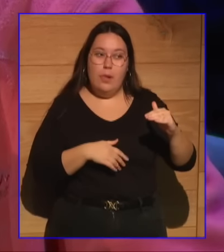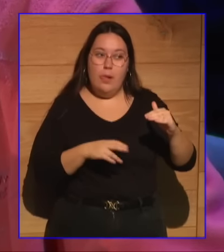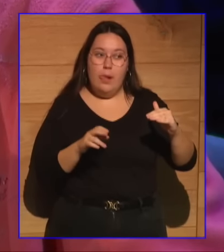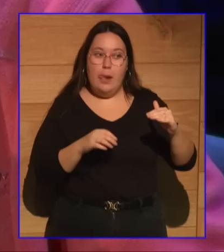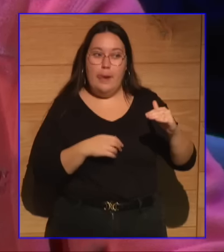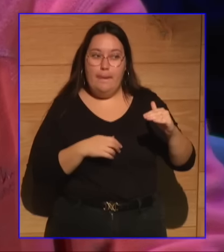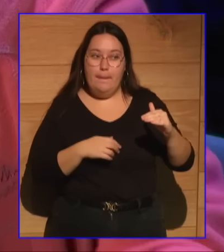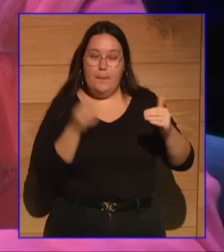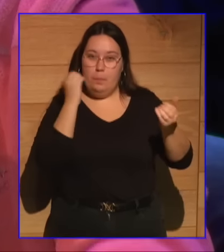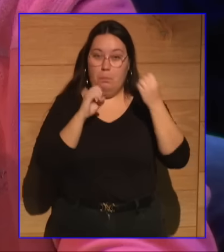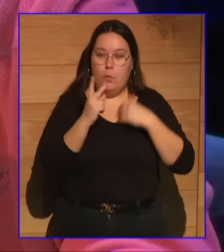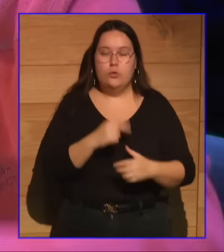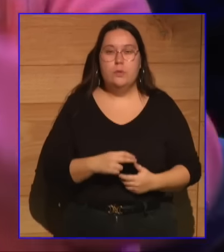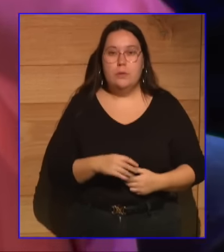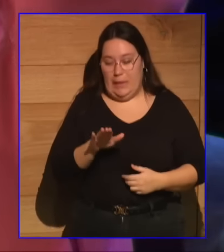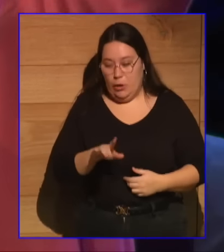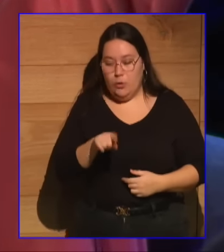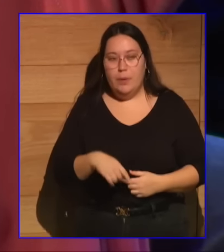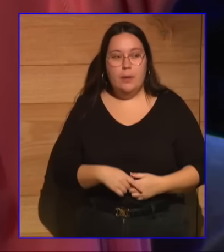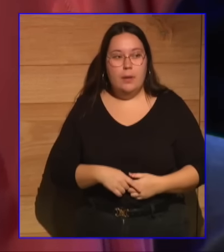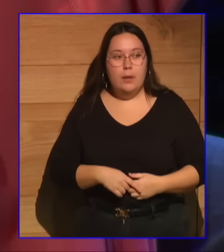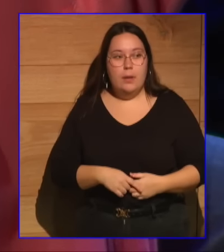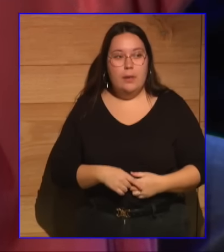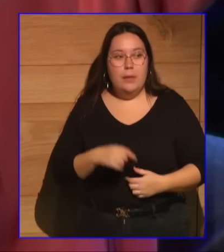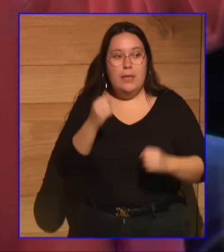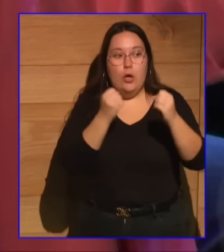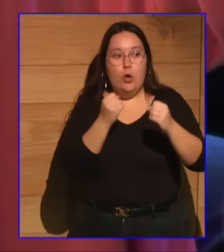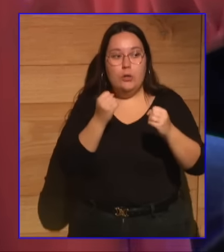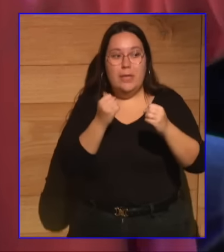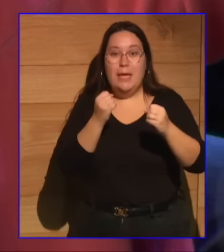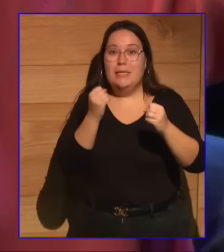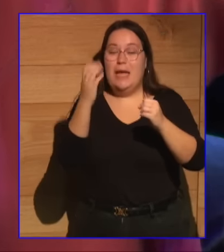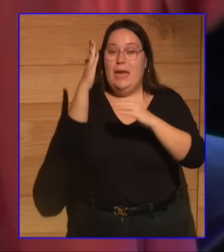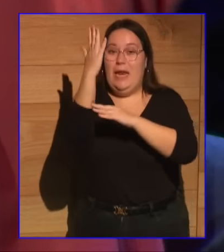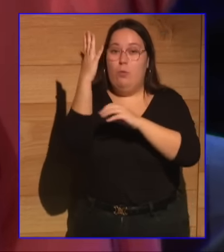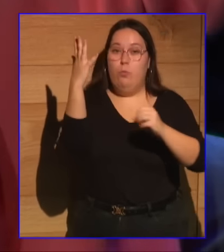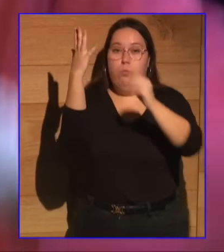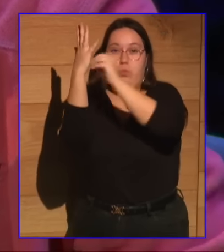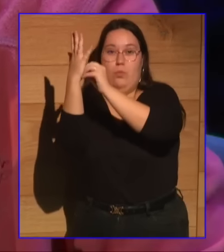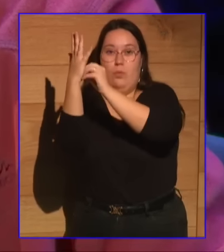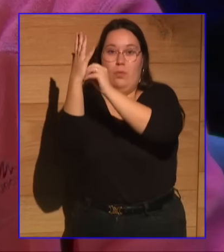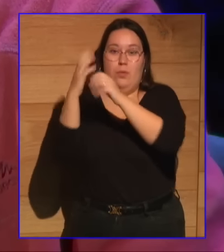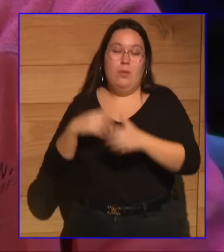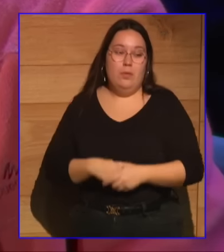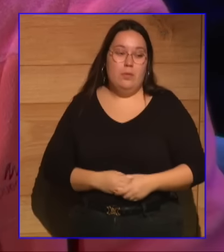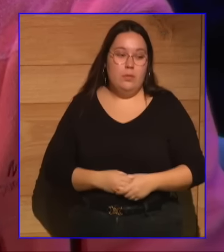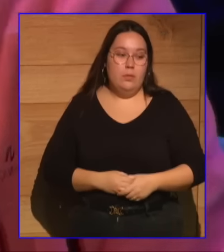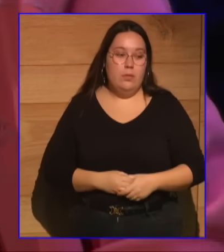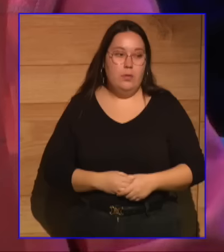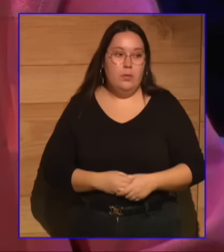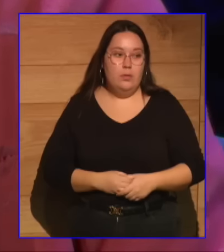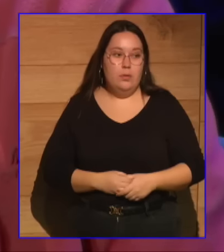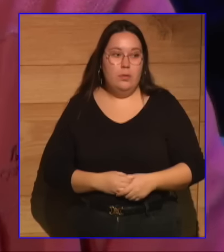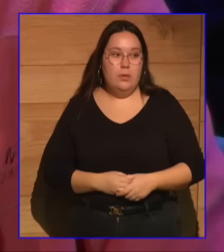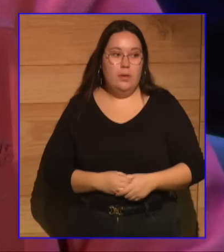otro, Sam Neill, y el niño, y está el coche persiguiéndoles, que está empotrado en el árbol, y es una persecución de un coche a través de un árbol. Una persecución bajando, vertical. Una